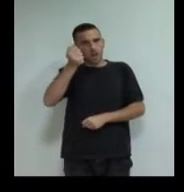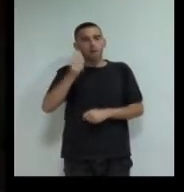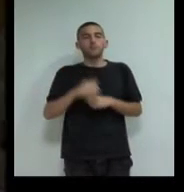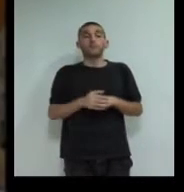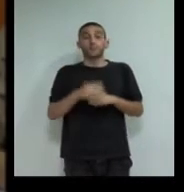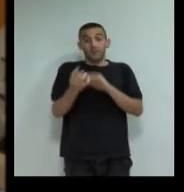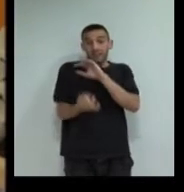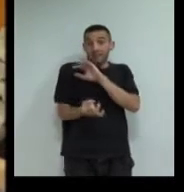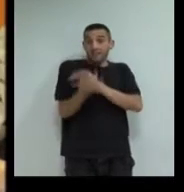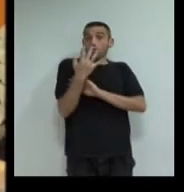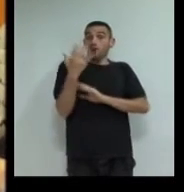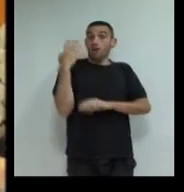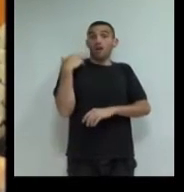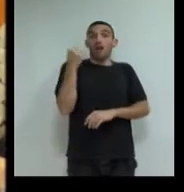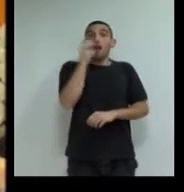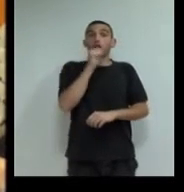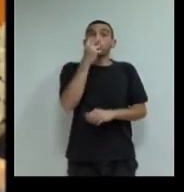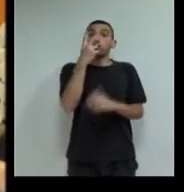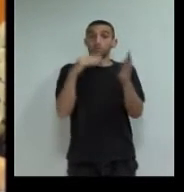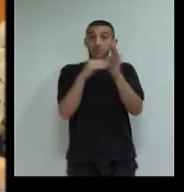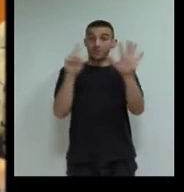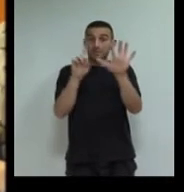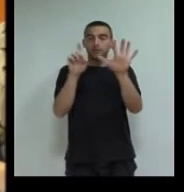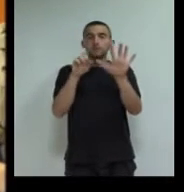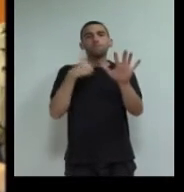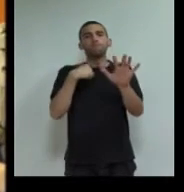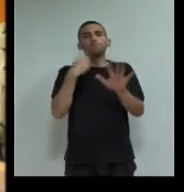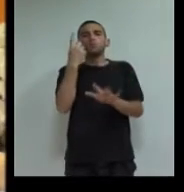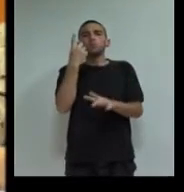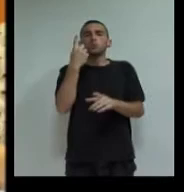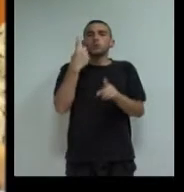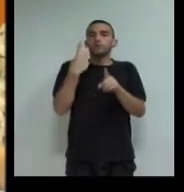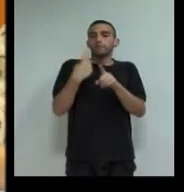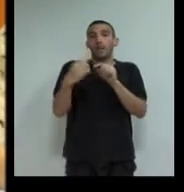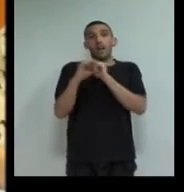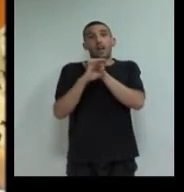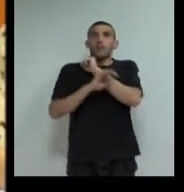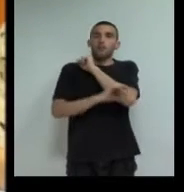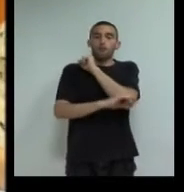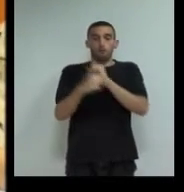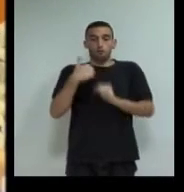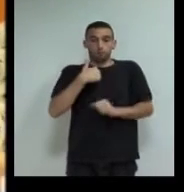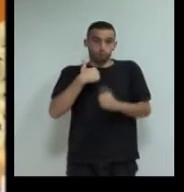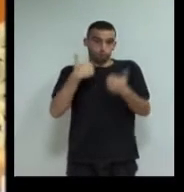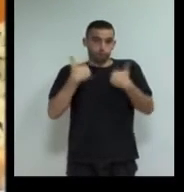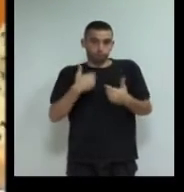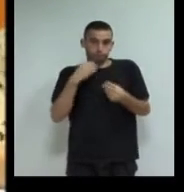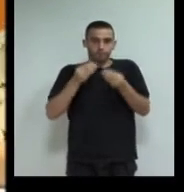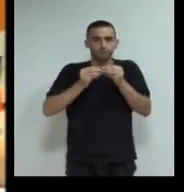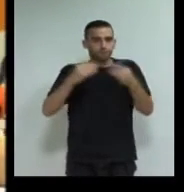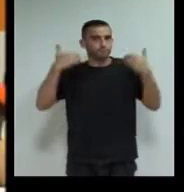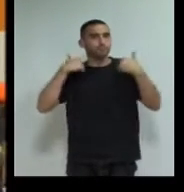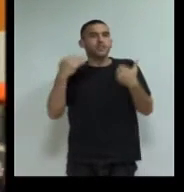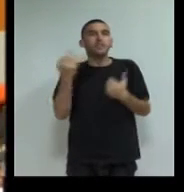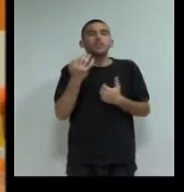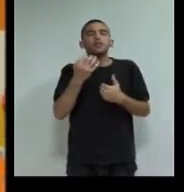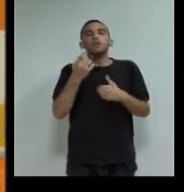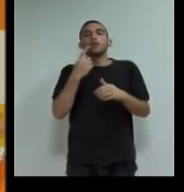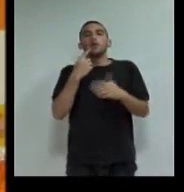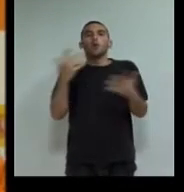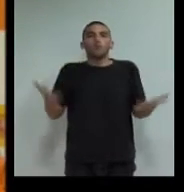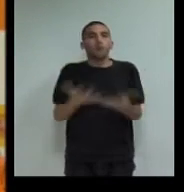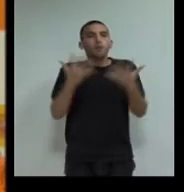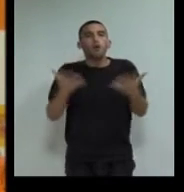que se creó el CESIA en el 2006, una de las tareas que tenía encomendadas era la promoción y el